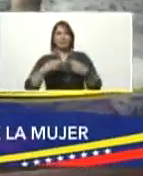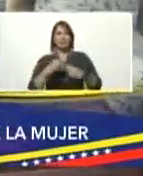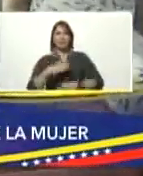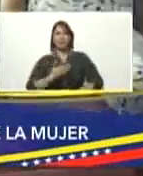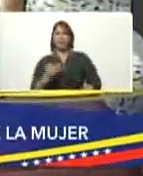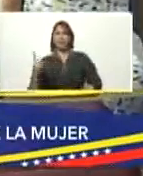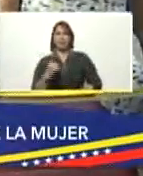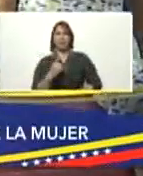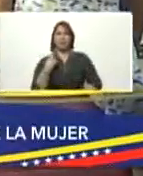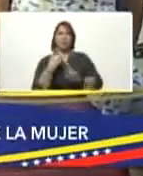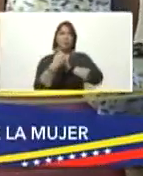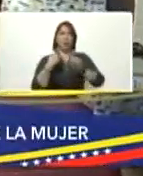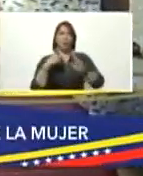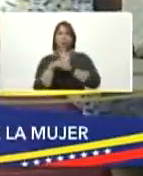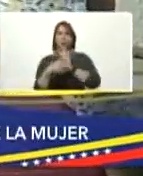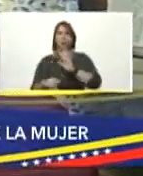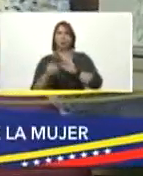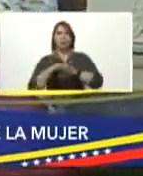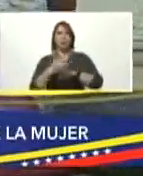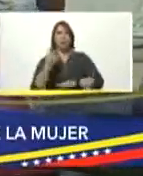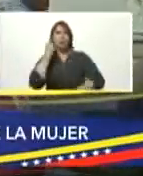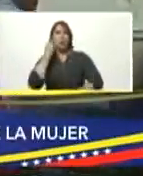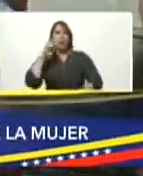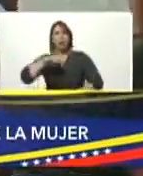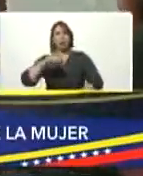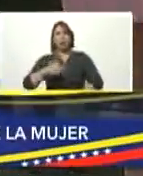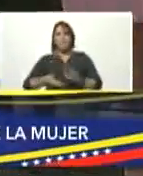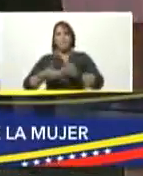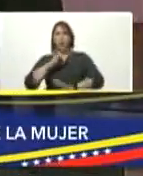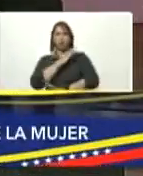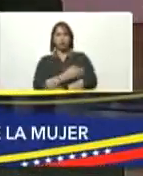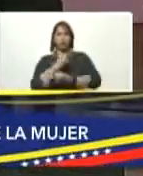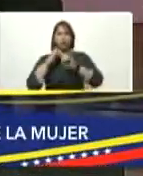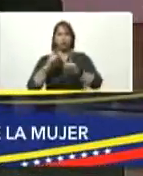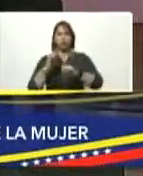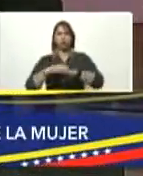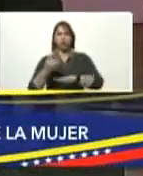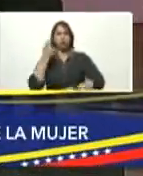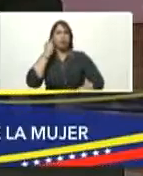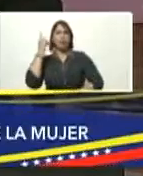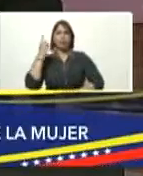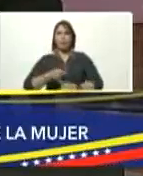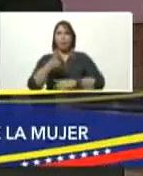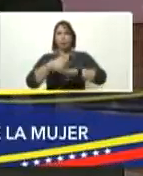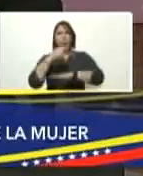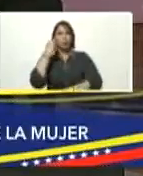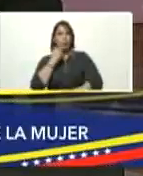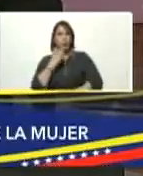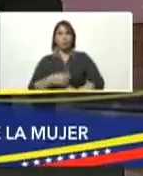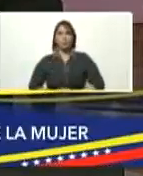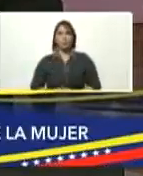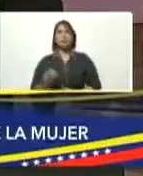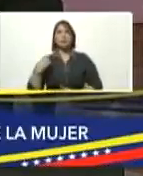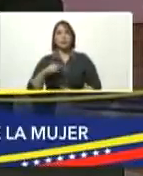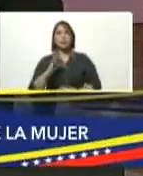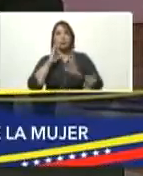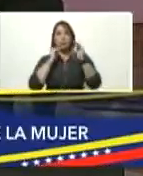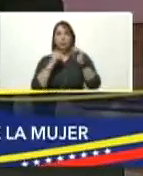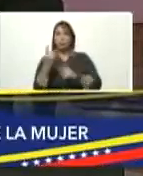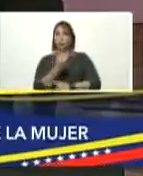venir a vulnerar sus derechos, porque sea una mujer que de aquí salga empoderada, porque sea una mujer que desde el gobierno bolivariano tenga la atención